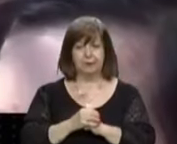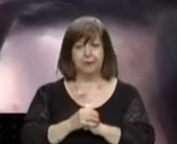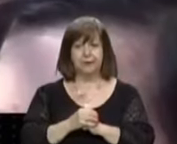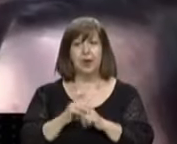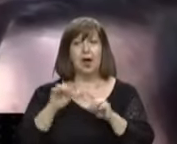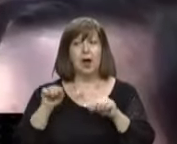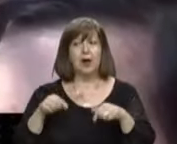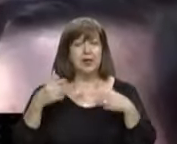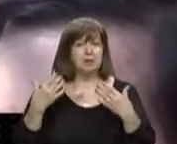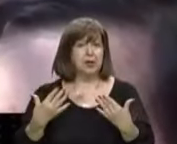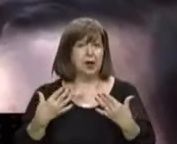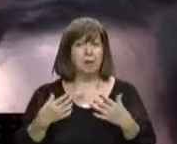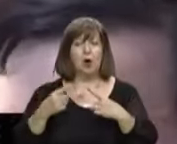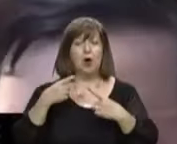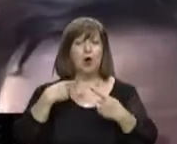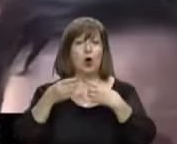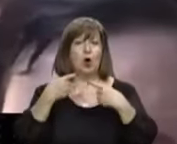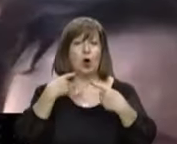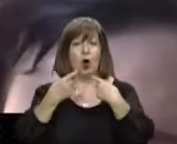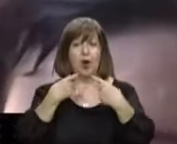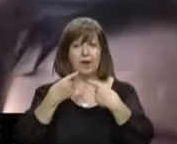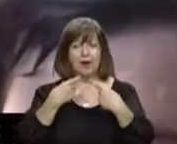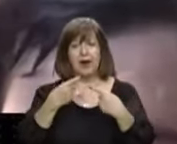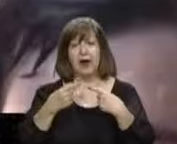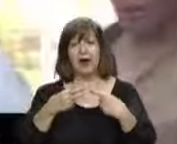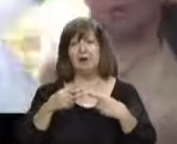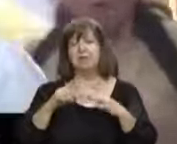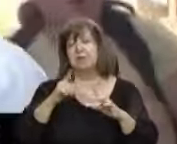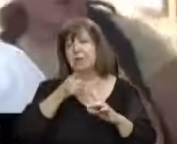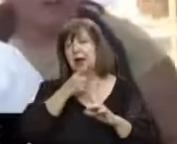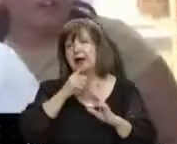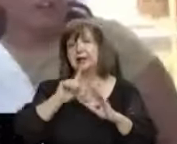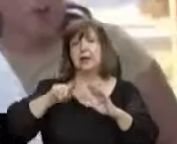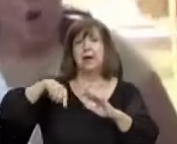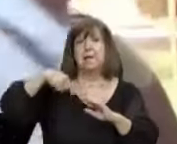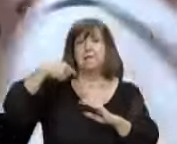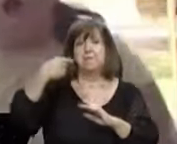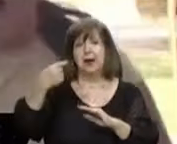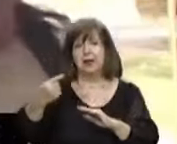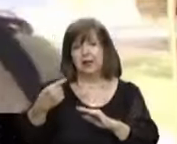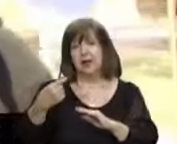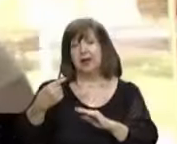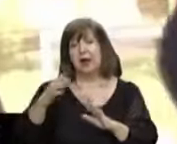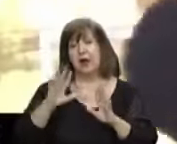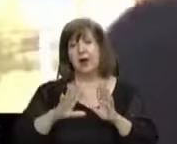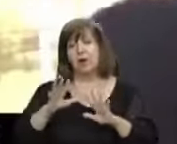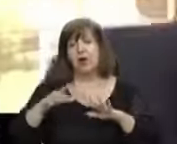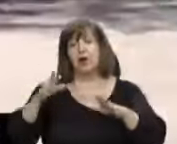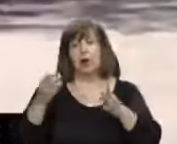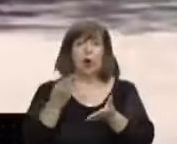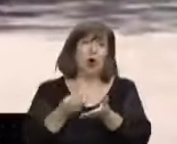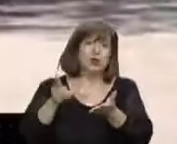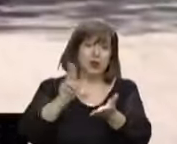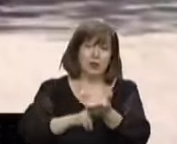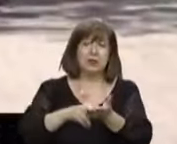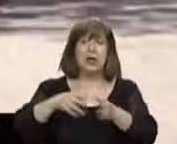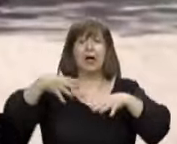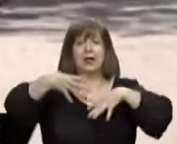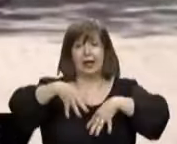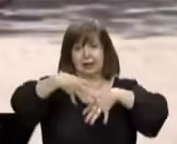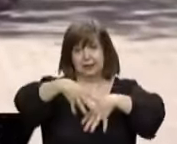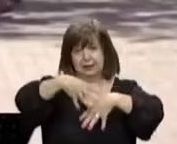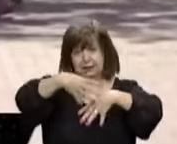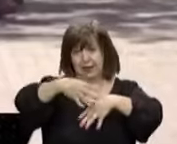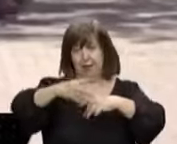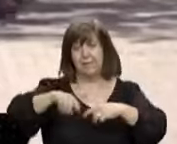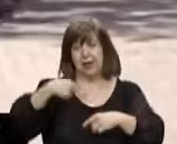Estamos esperando un poco coordinar con las distintas organizaciones, pero muy probablemente mañana estemos convocando una acción en las calles para exigir la liberación. Nosotros